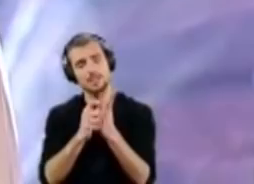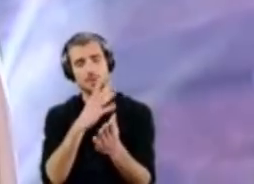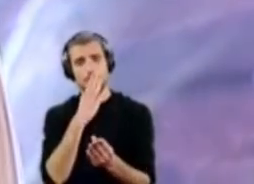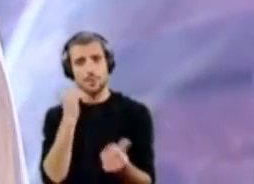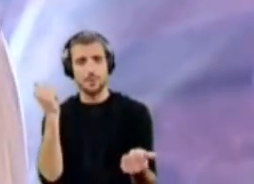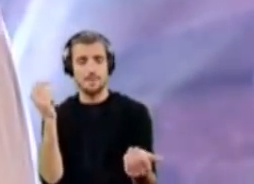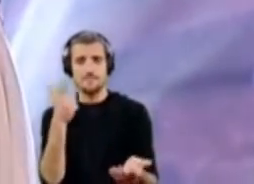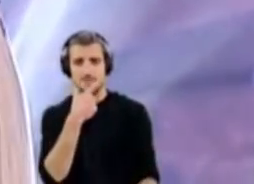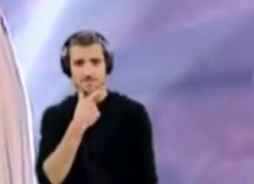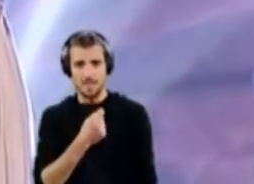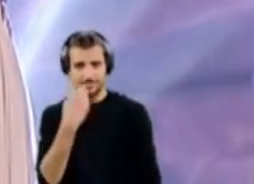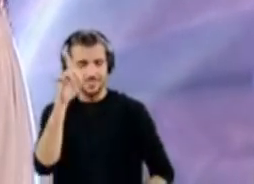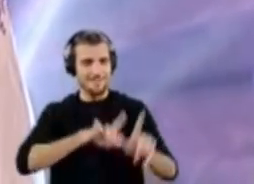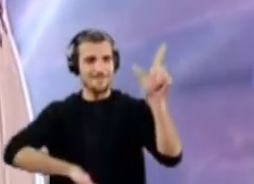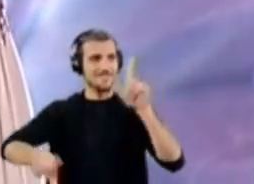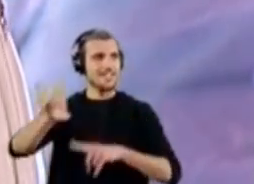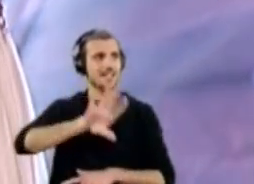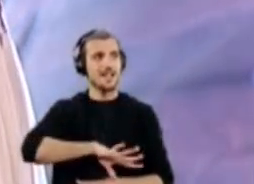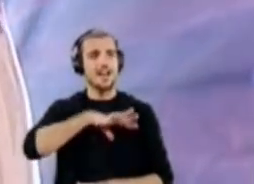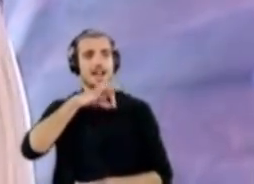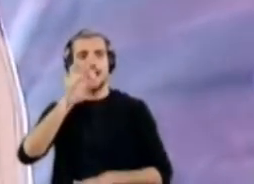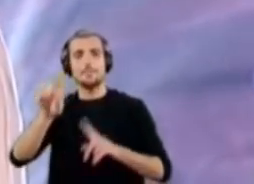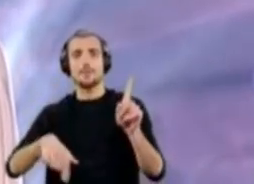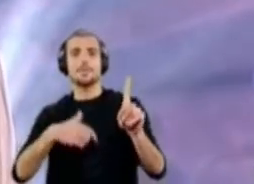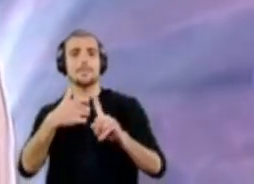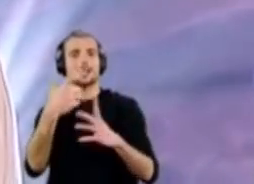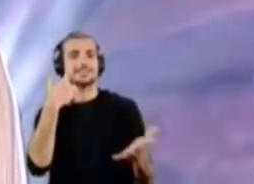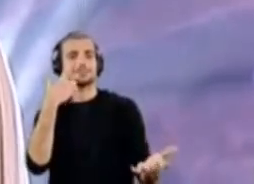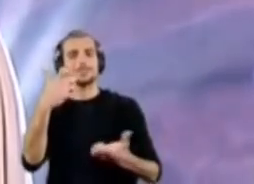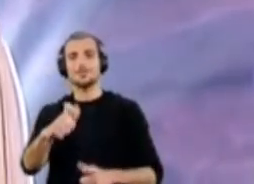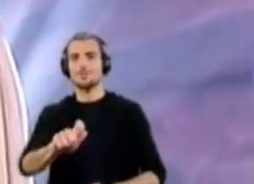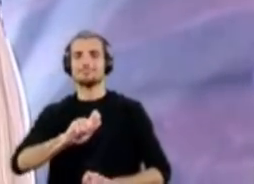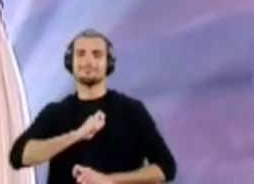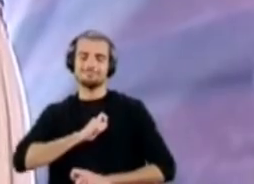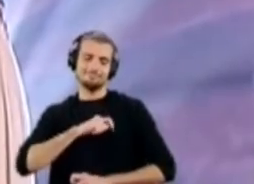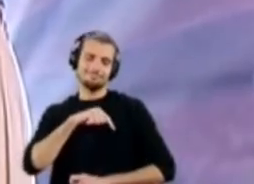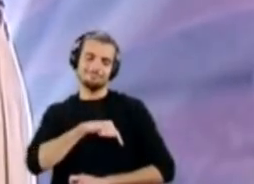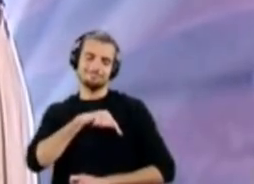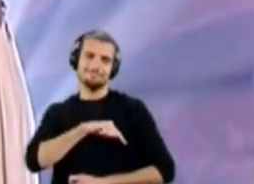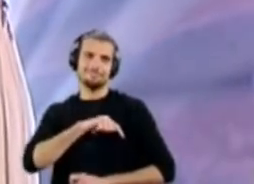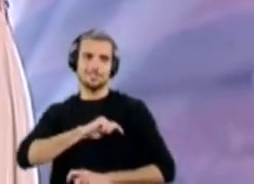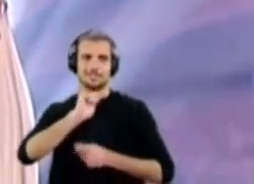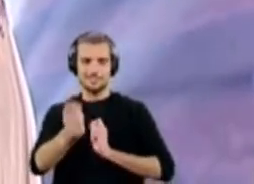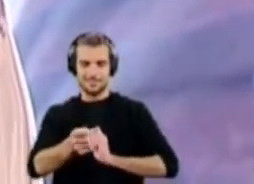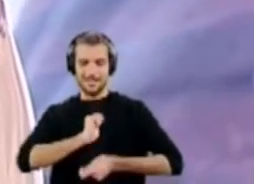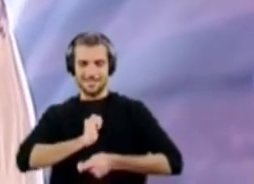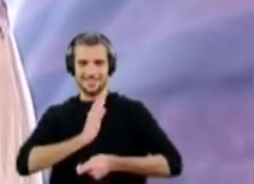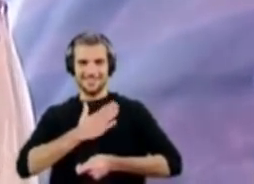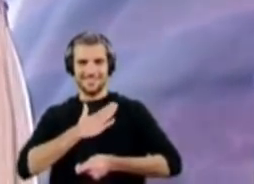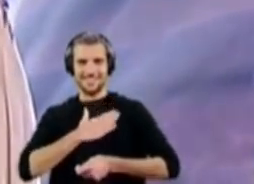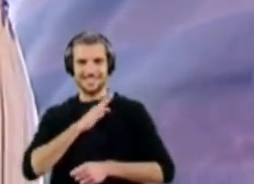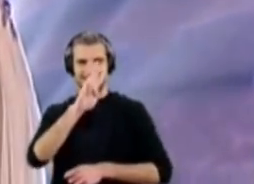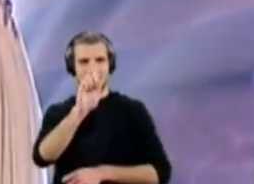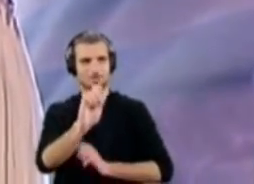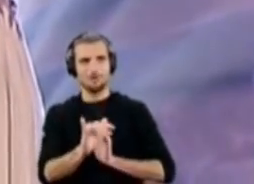este viaje al alma y este espectáculo nos está llegando al alma a todos. Eso no lo vamos a olvidar nunca, aunque sean tan solo 3 minutos, se nos va a quedar grabado